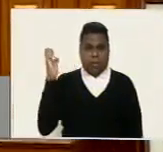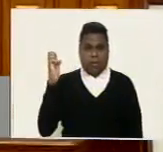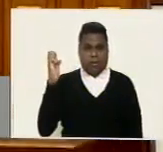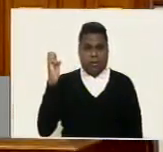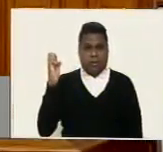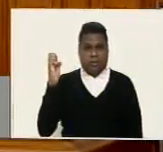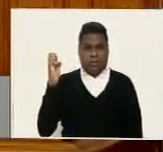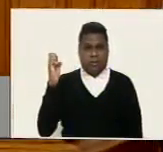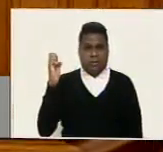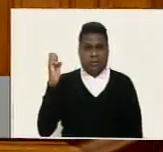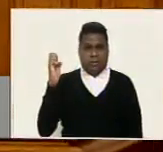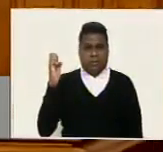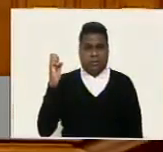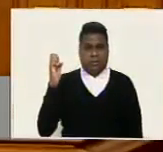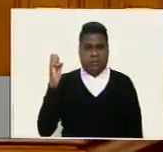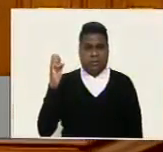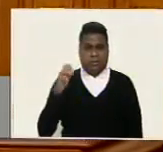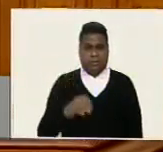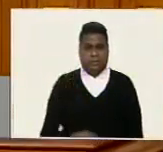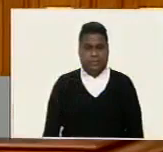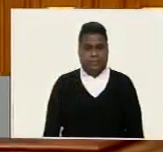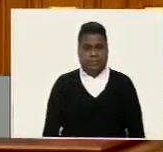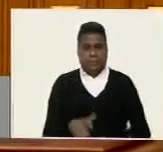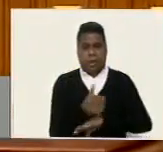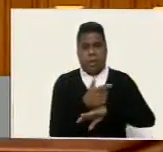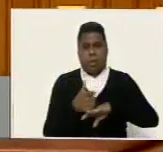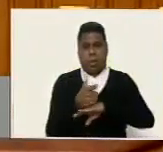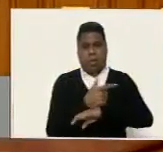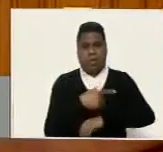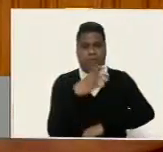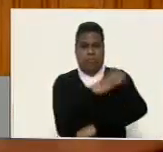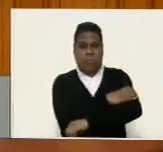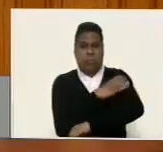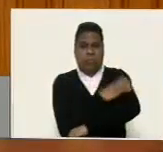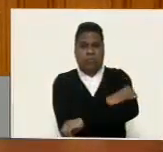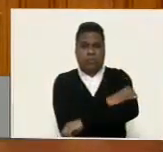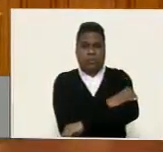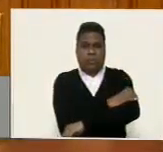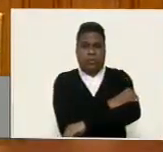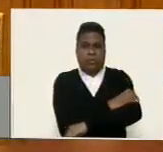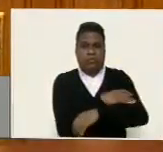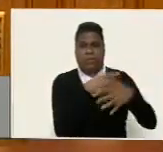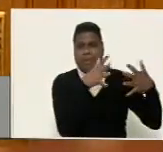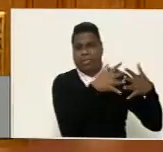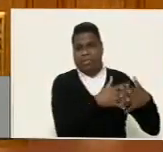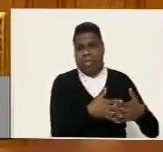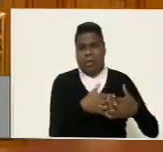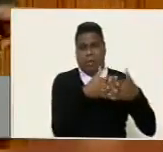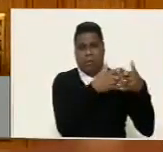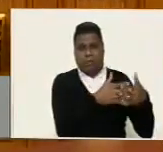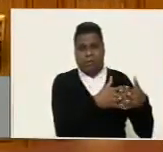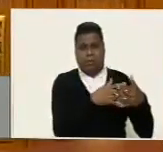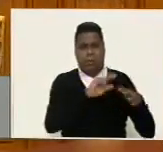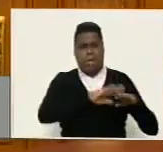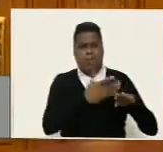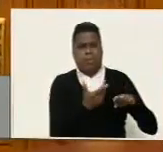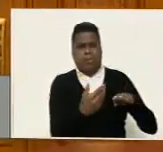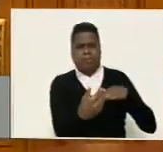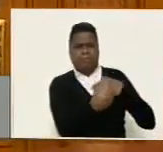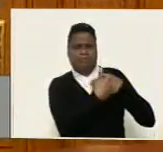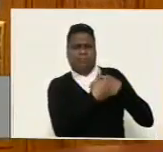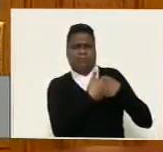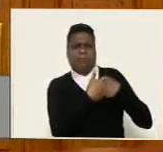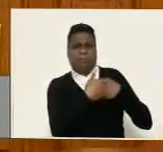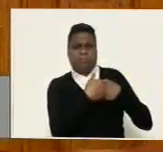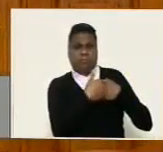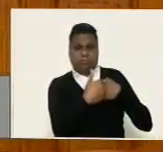a los gobiernos de la derecha, al imperialismo, porque están atentan contra la